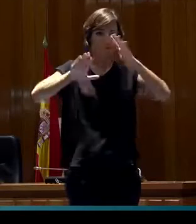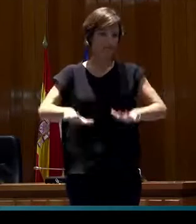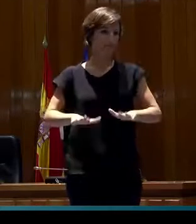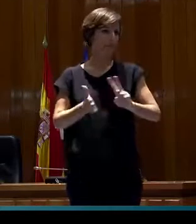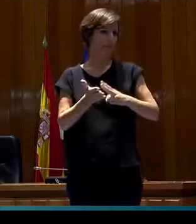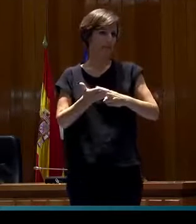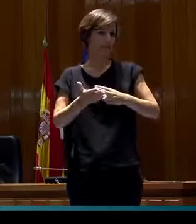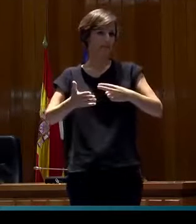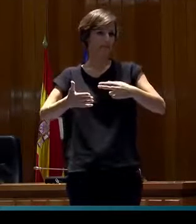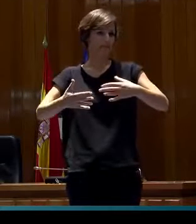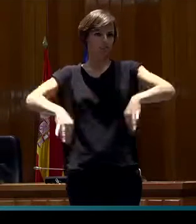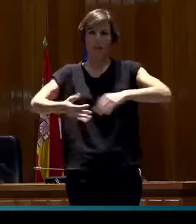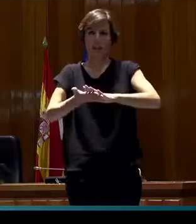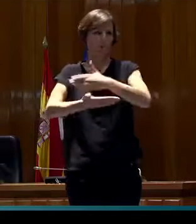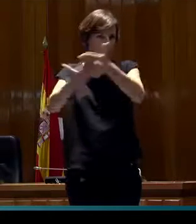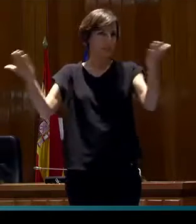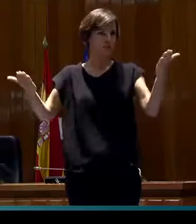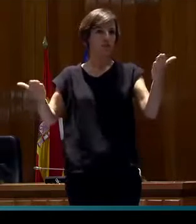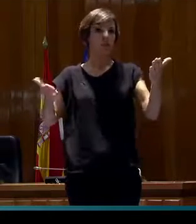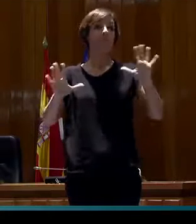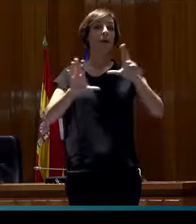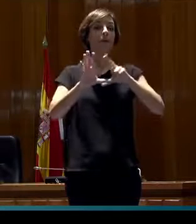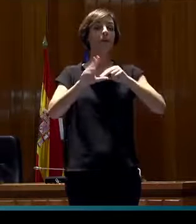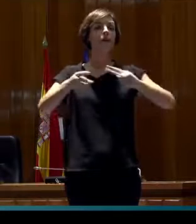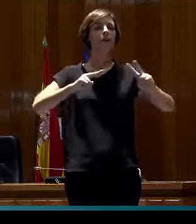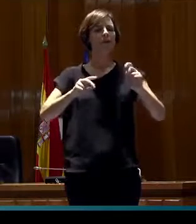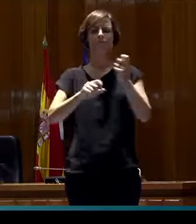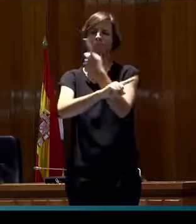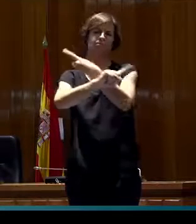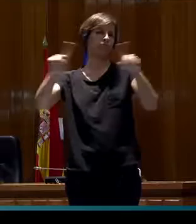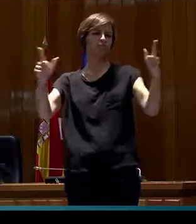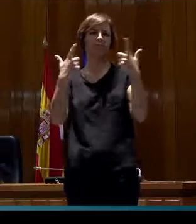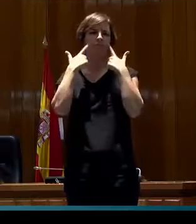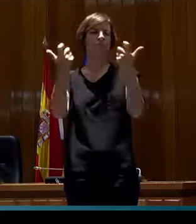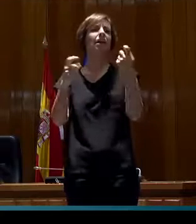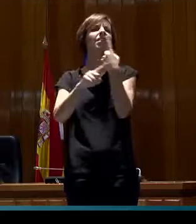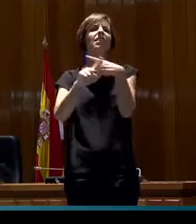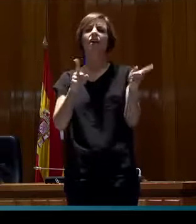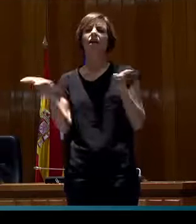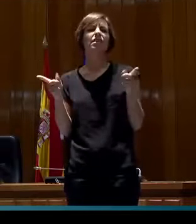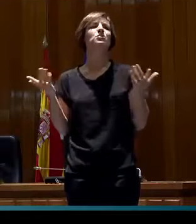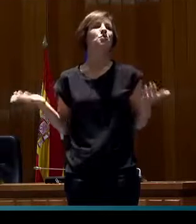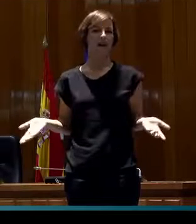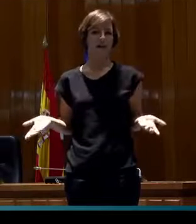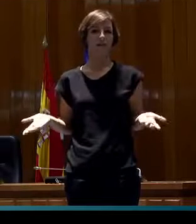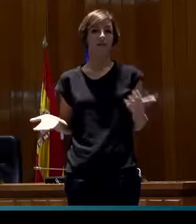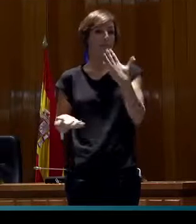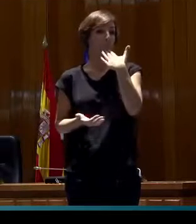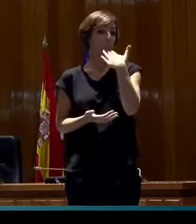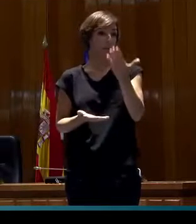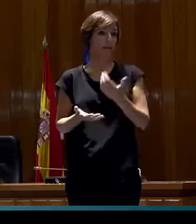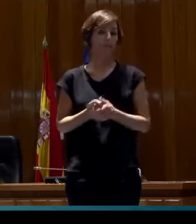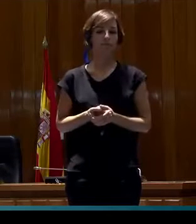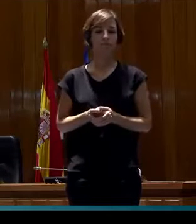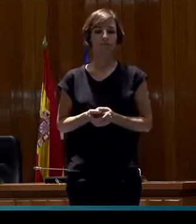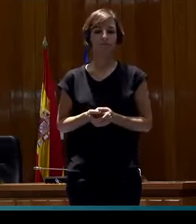intérprete de lengua de signos, la videointerpretación presenta claras diferencias. ¿Cuáles son esas diferencias? Pues, por un lado, como